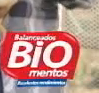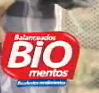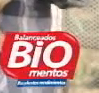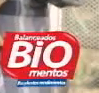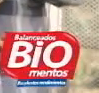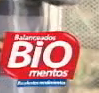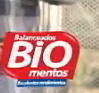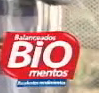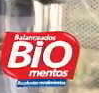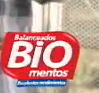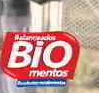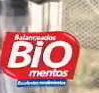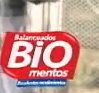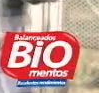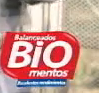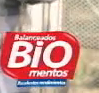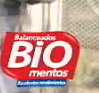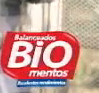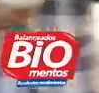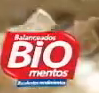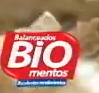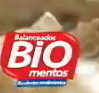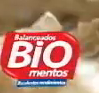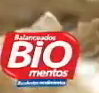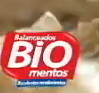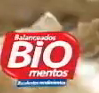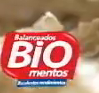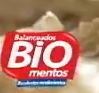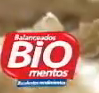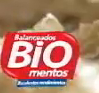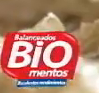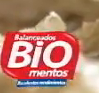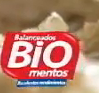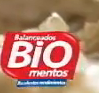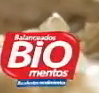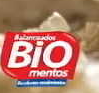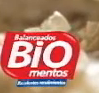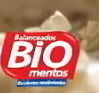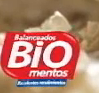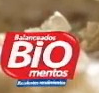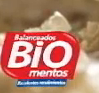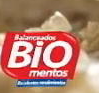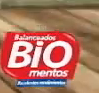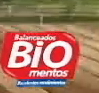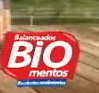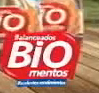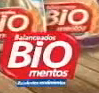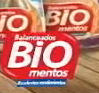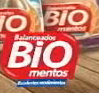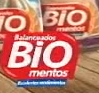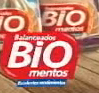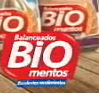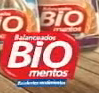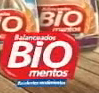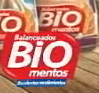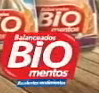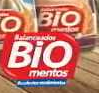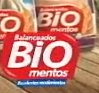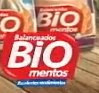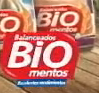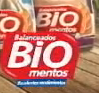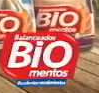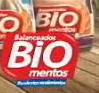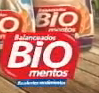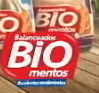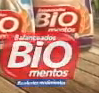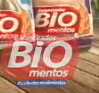mismo idioma, el idioma del campo, haciendo todo con corazón para que tengas más ganancia en menos tiempo. Y también alcanzamos la más importante de todas,